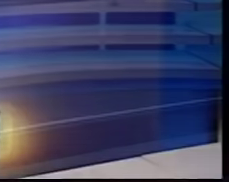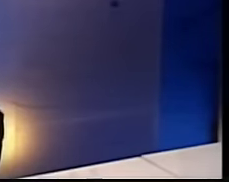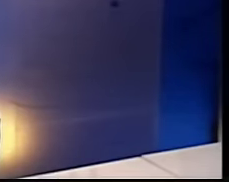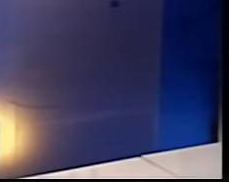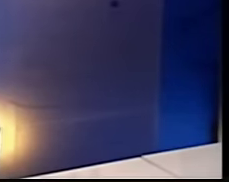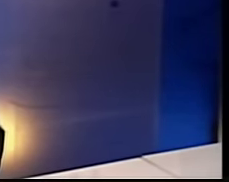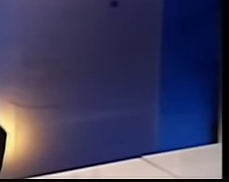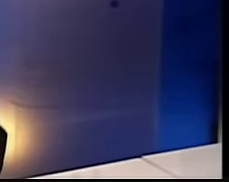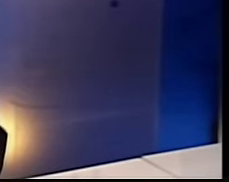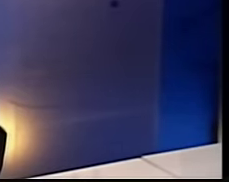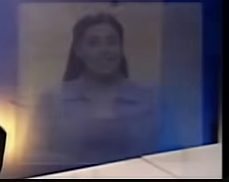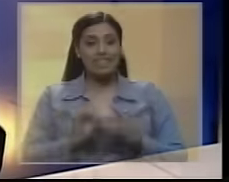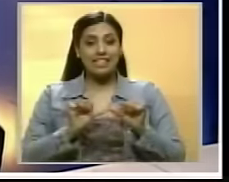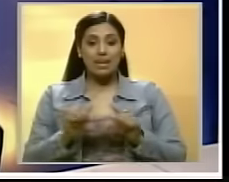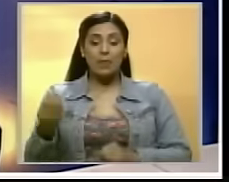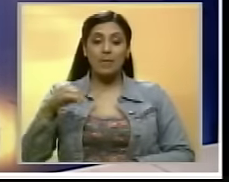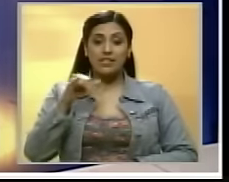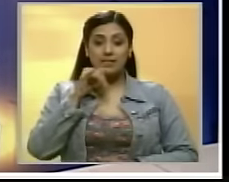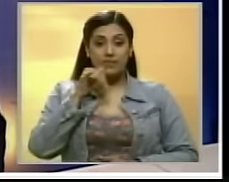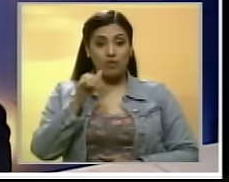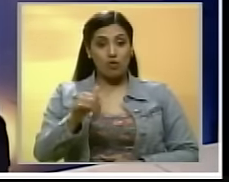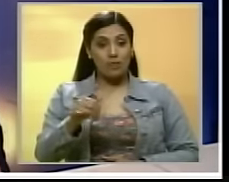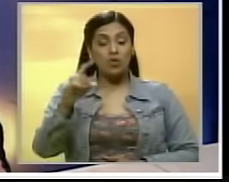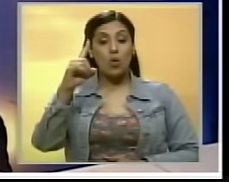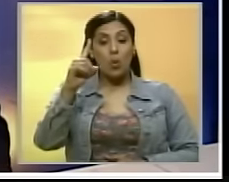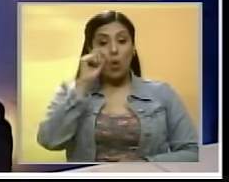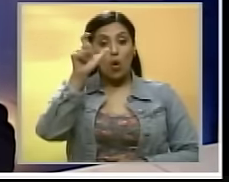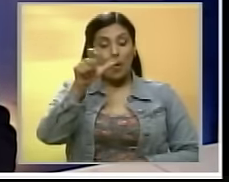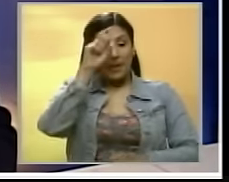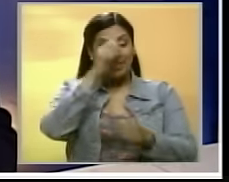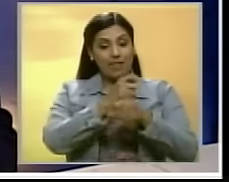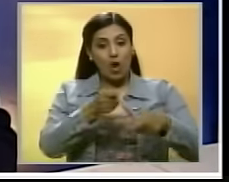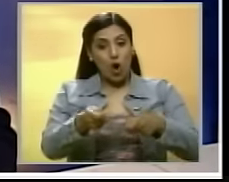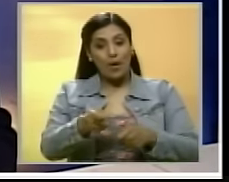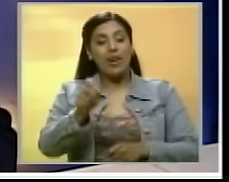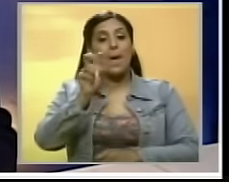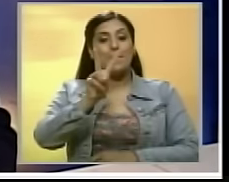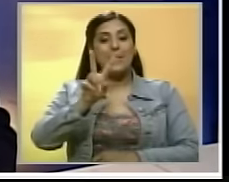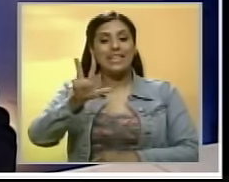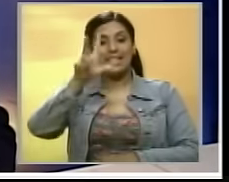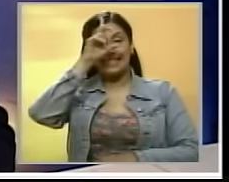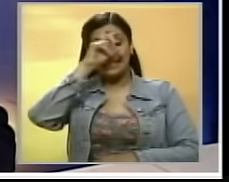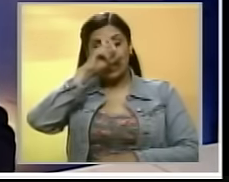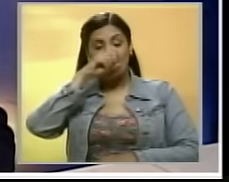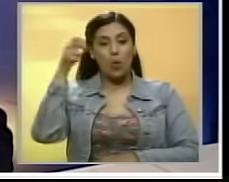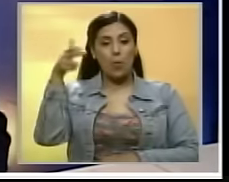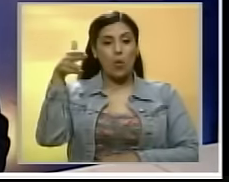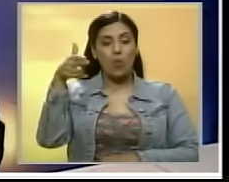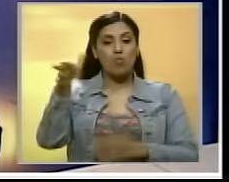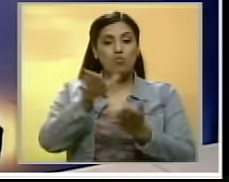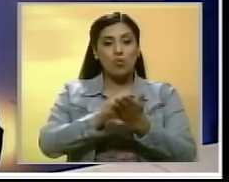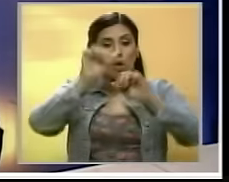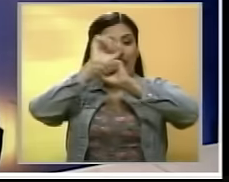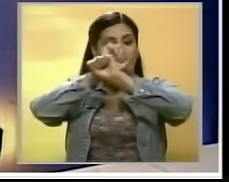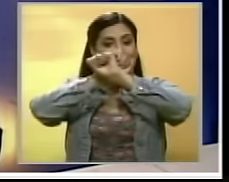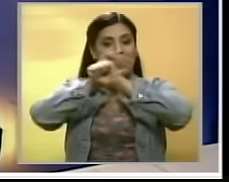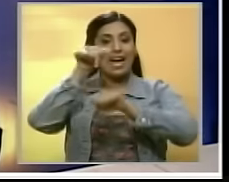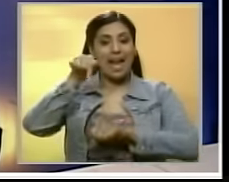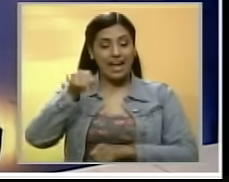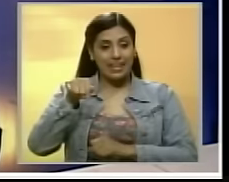regresamos amigos continuamos con las informaciones un albañil de 23 años fue asesinado a tiros en el sector la vega del municipio